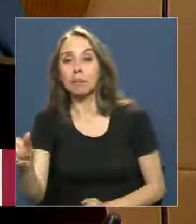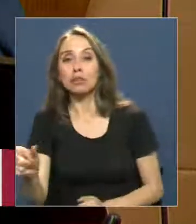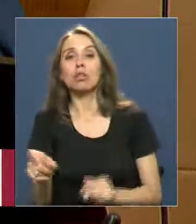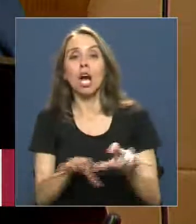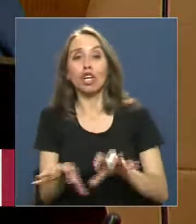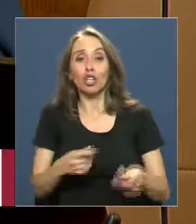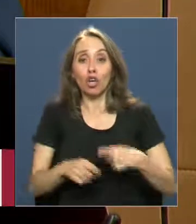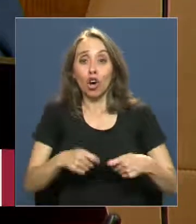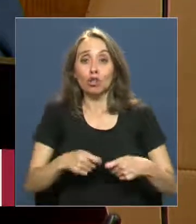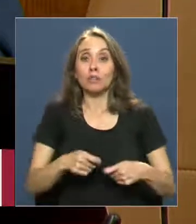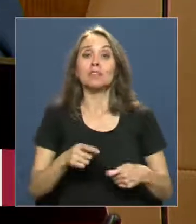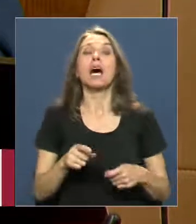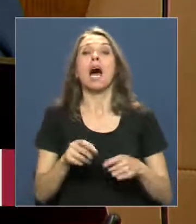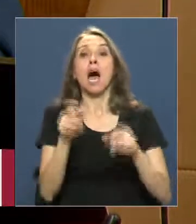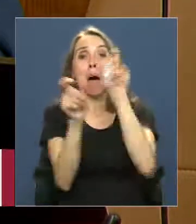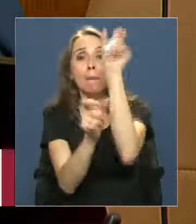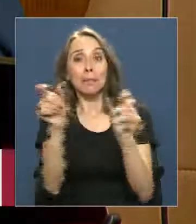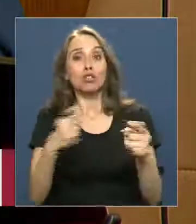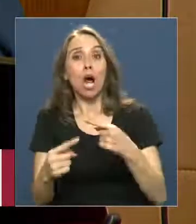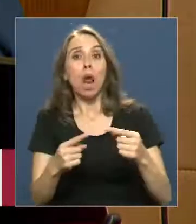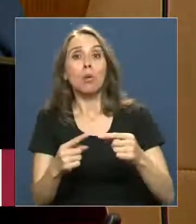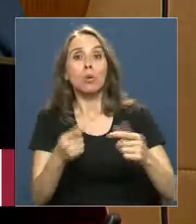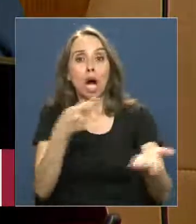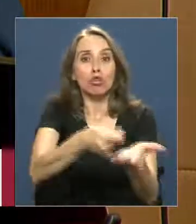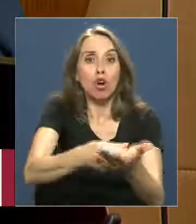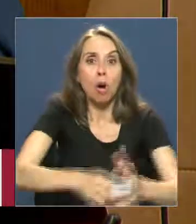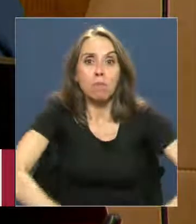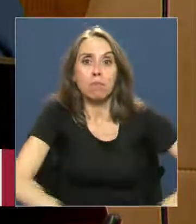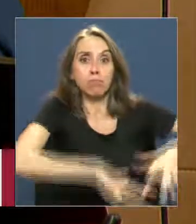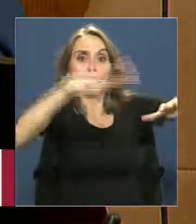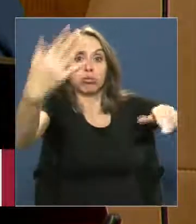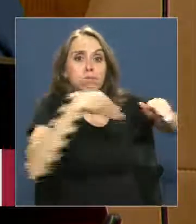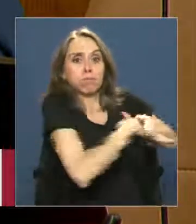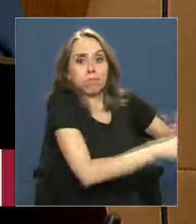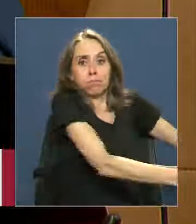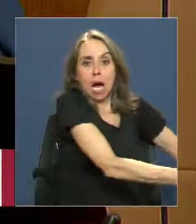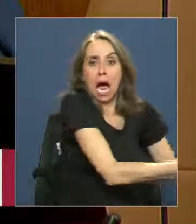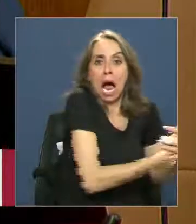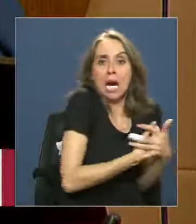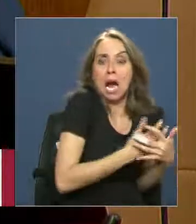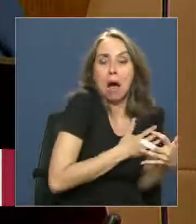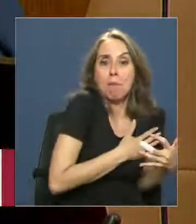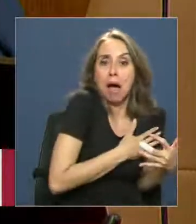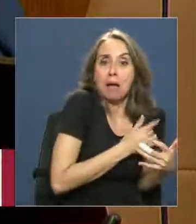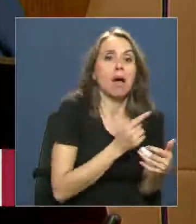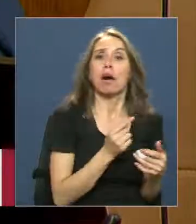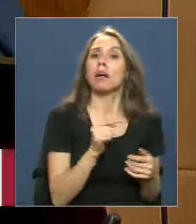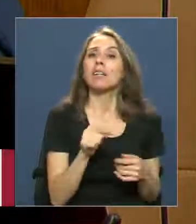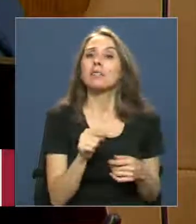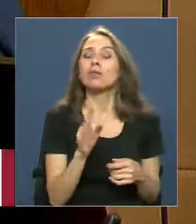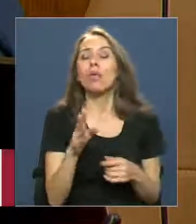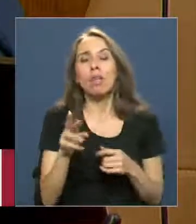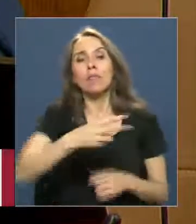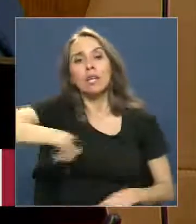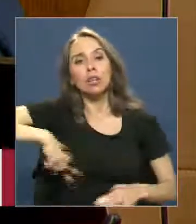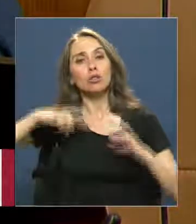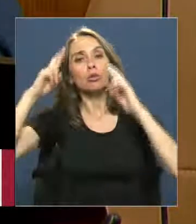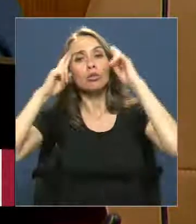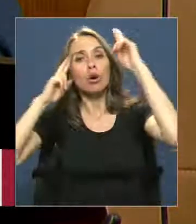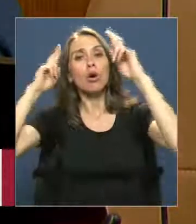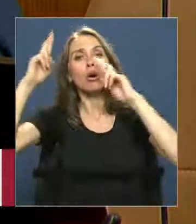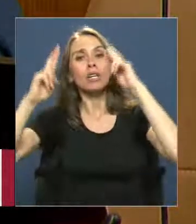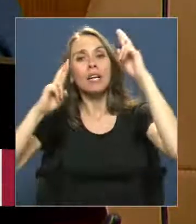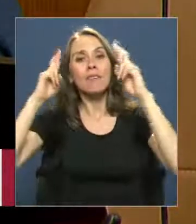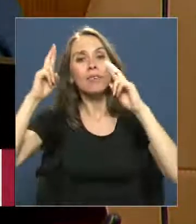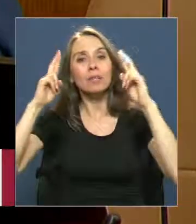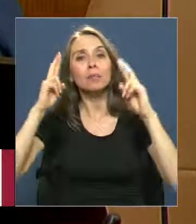el acaparamiento de bienes. Yo creo que estas son las cosas que uno nos debe hacer reflexionar respecto